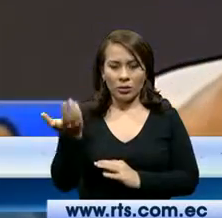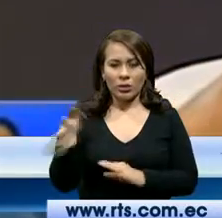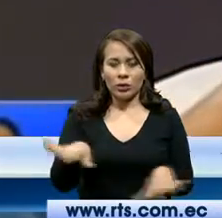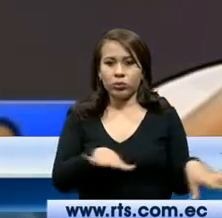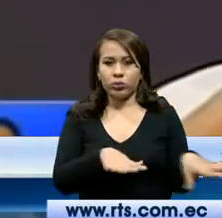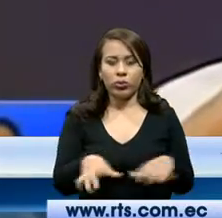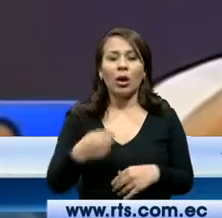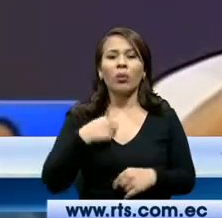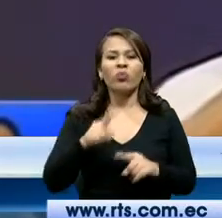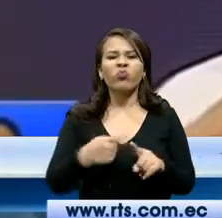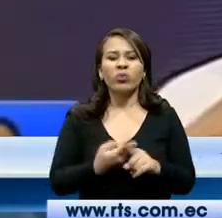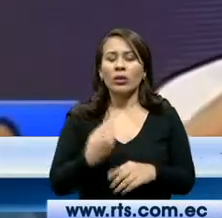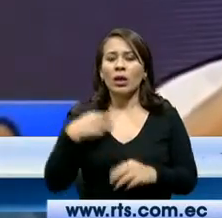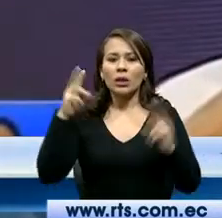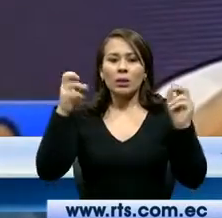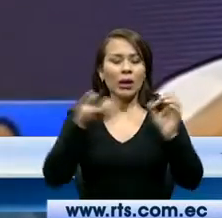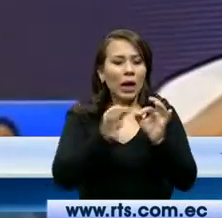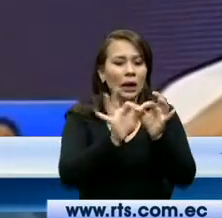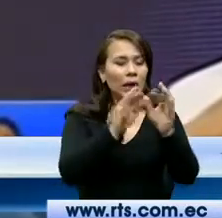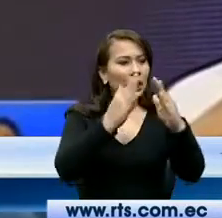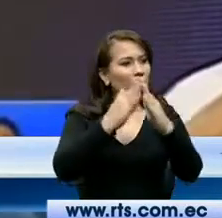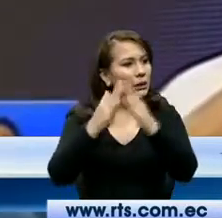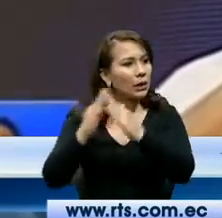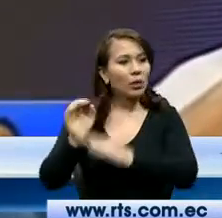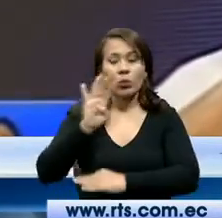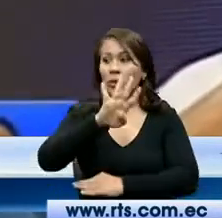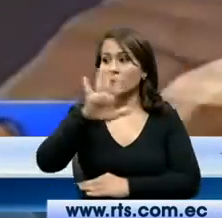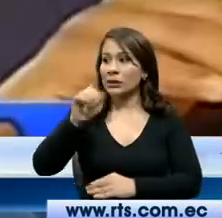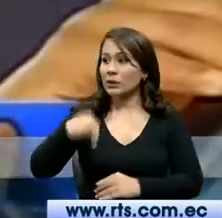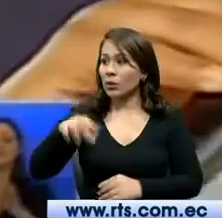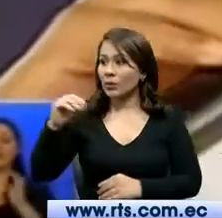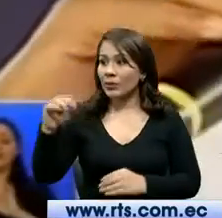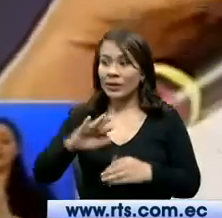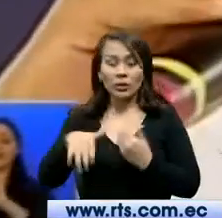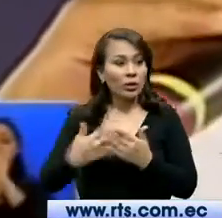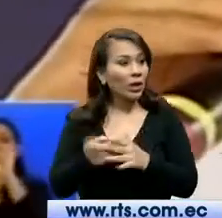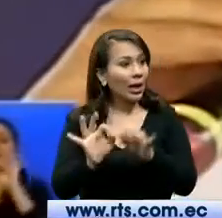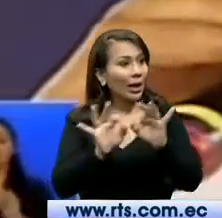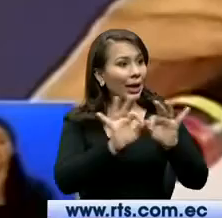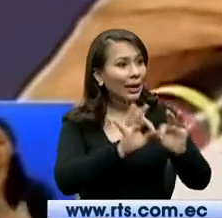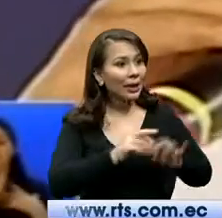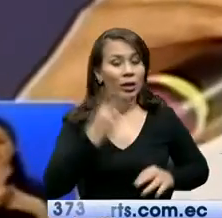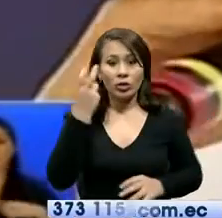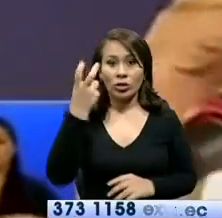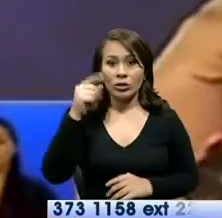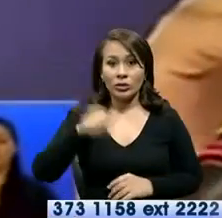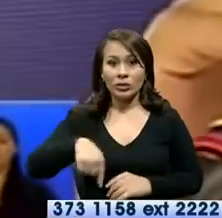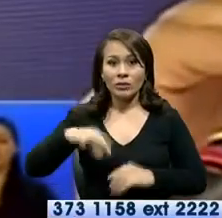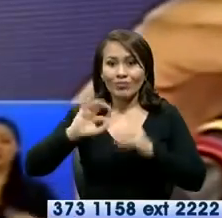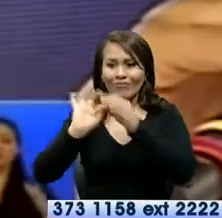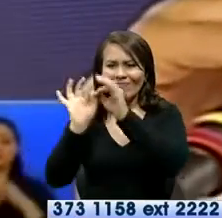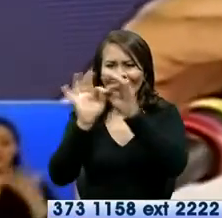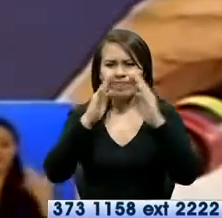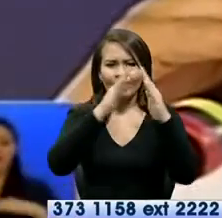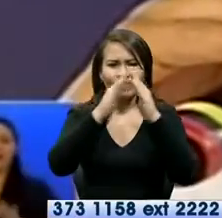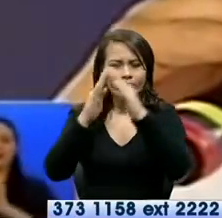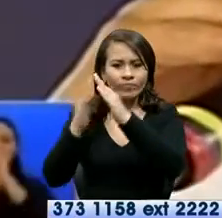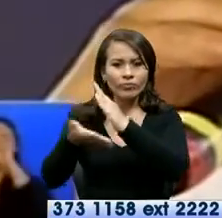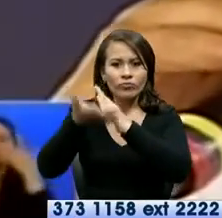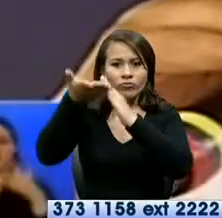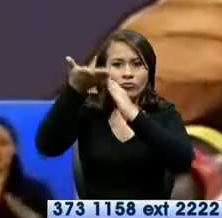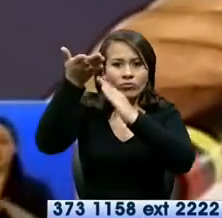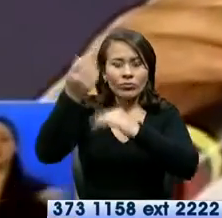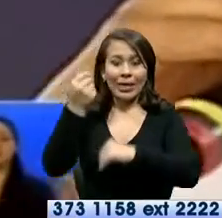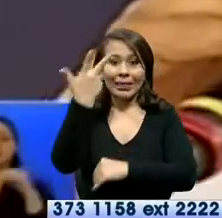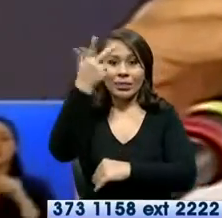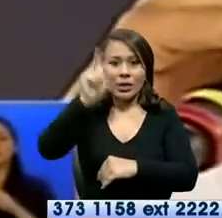para reparación y vivienda nueva? 45.000. Ya hemos hecho 12.000 reparaciones. Hemos hecho 3.000